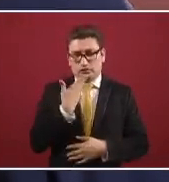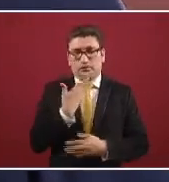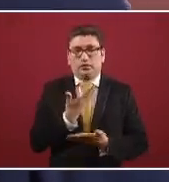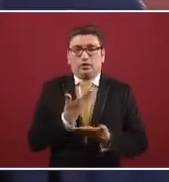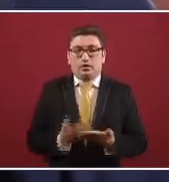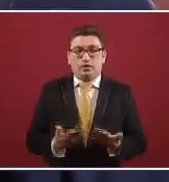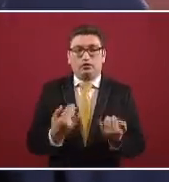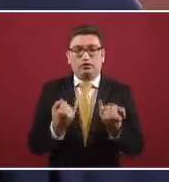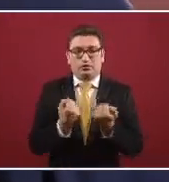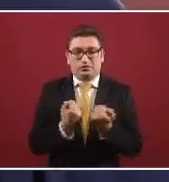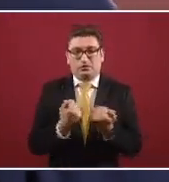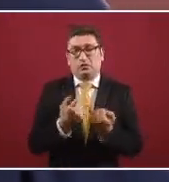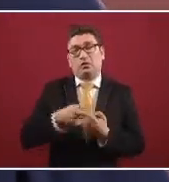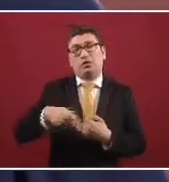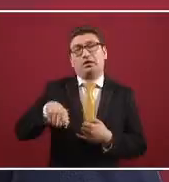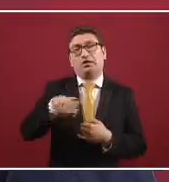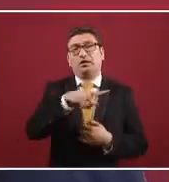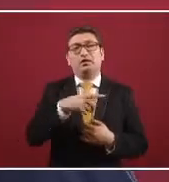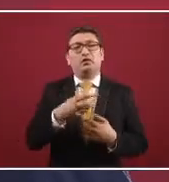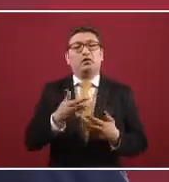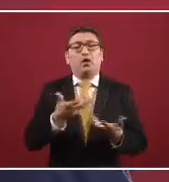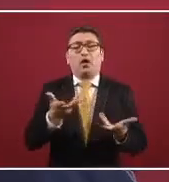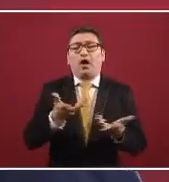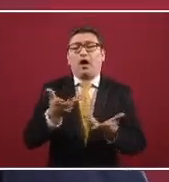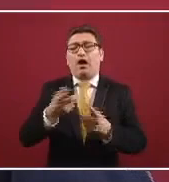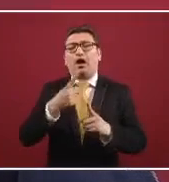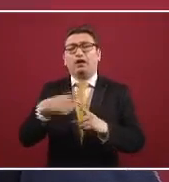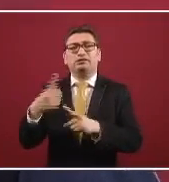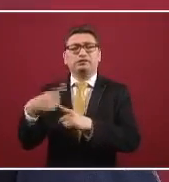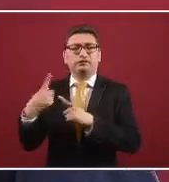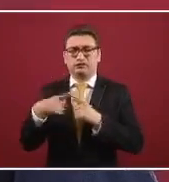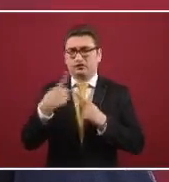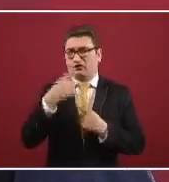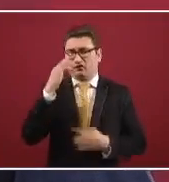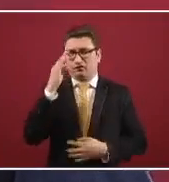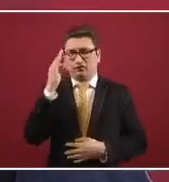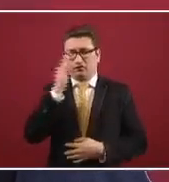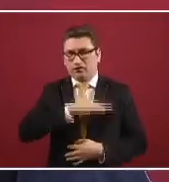todas esas falacias que fueron creando